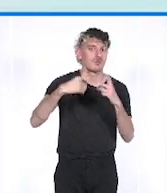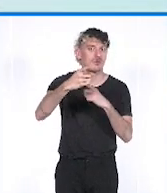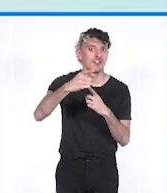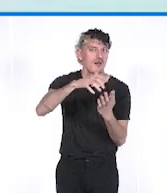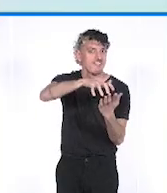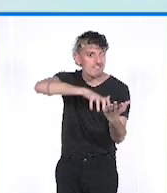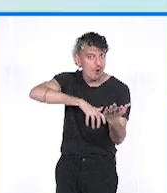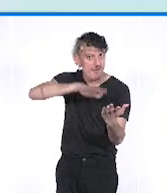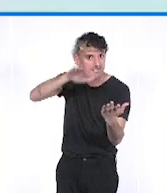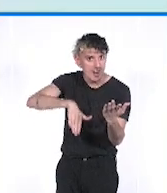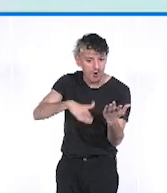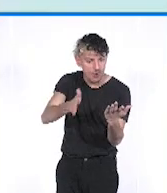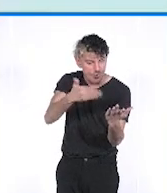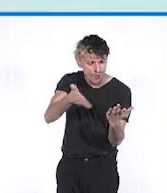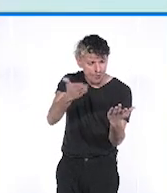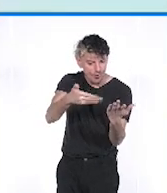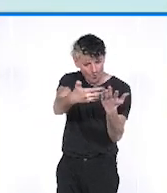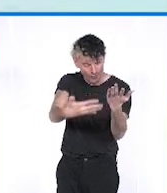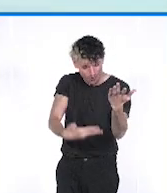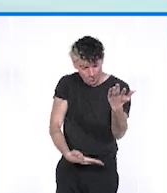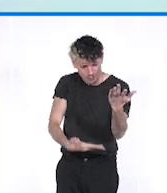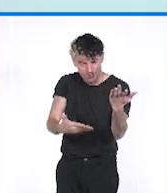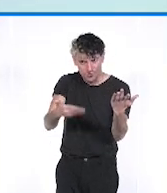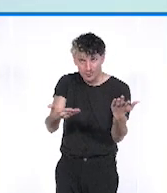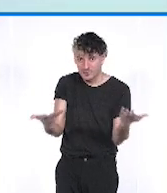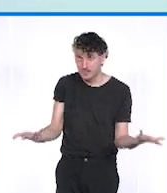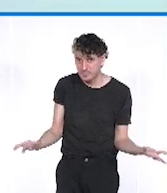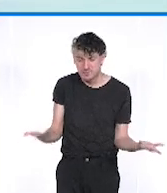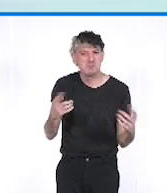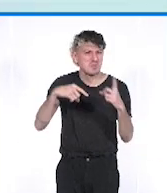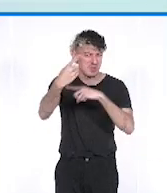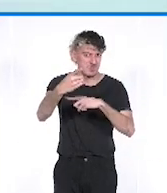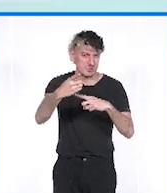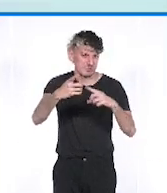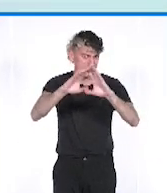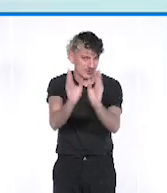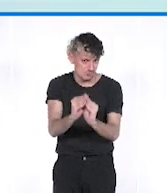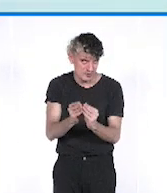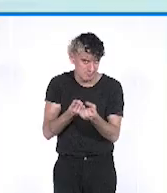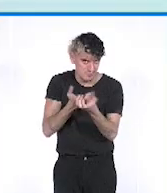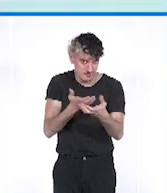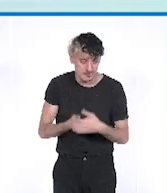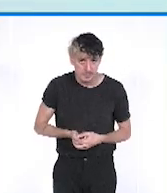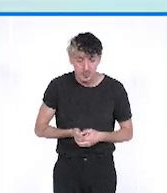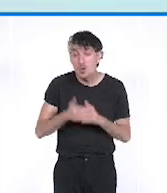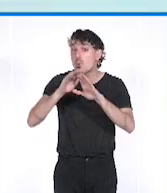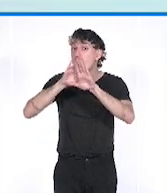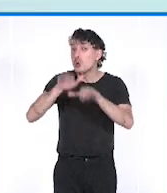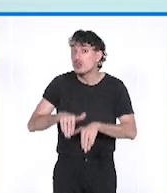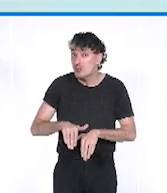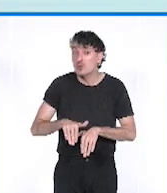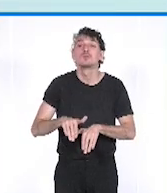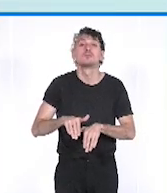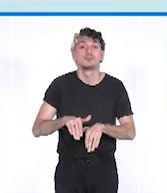cada uno de ellos nos van a presentar Pero bueno haremos un resumen después no Bueno pues por último sí que veíamos pertinente